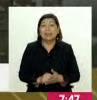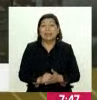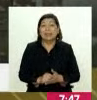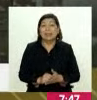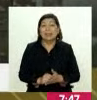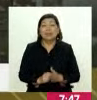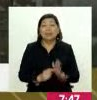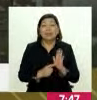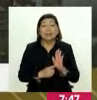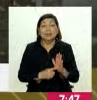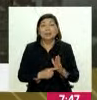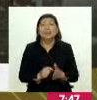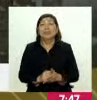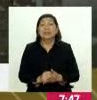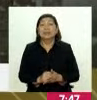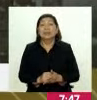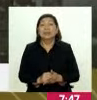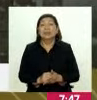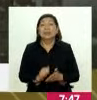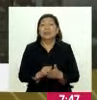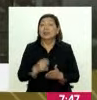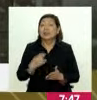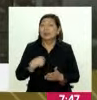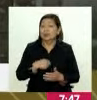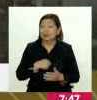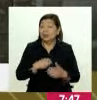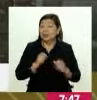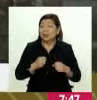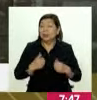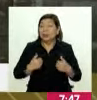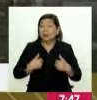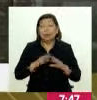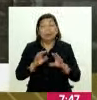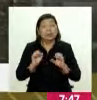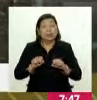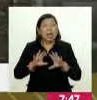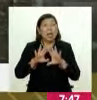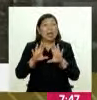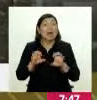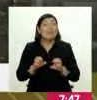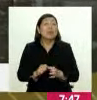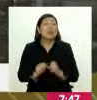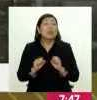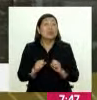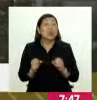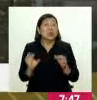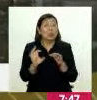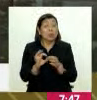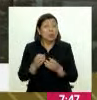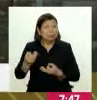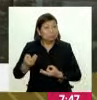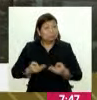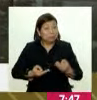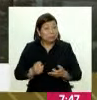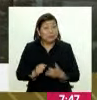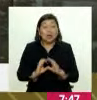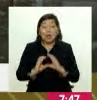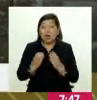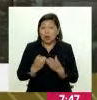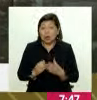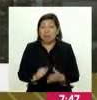la subrepresentación. Lo que nosotros deberíamos en todo caso evaluar es si con el mismo presupuesto que tiene el